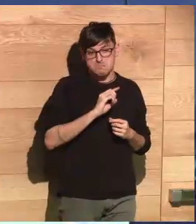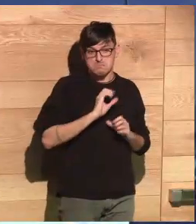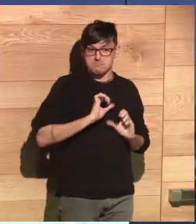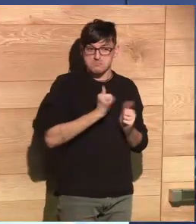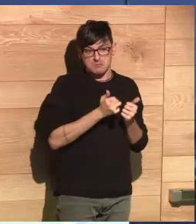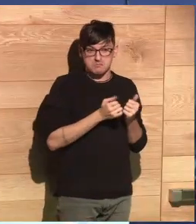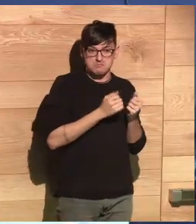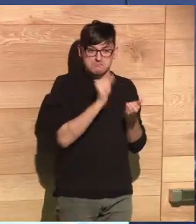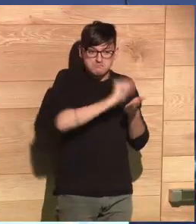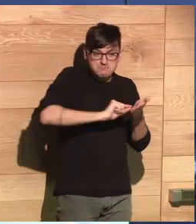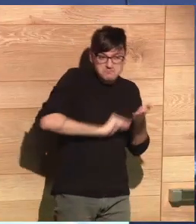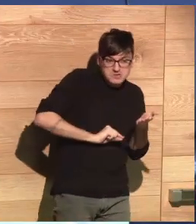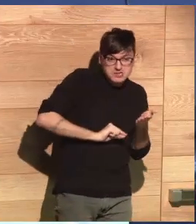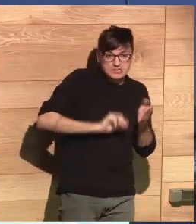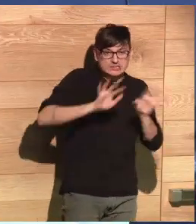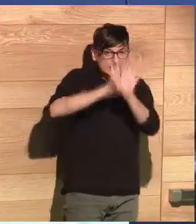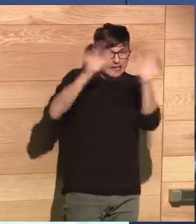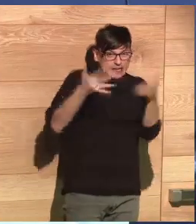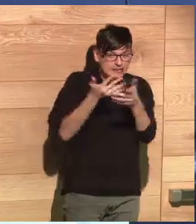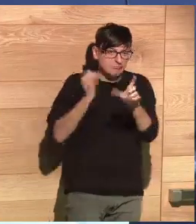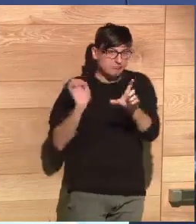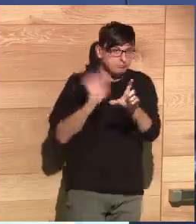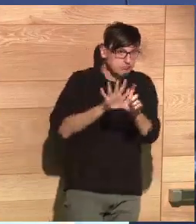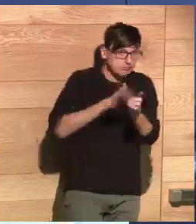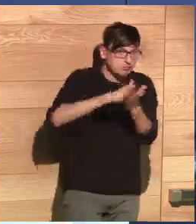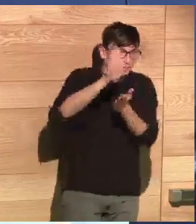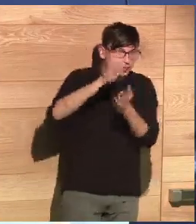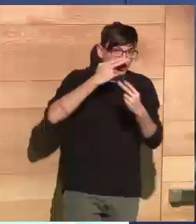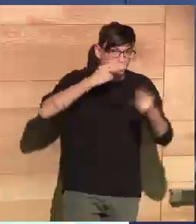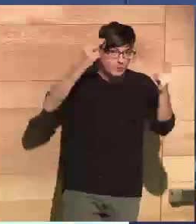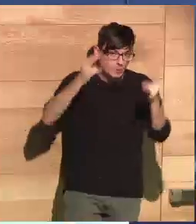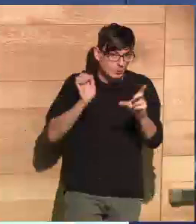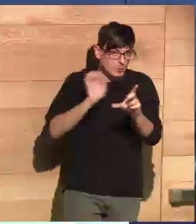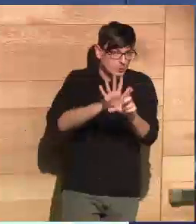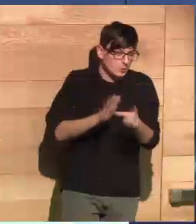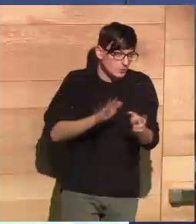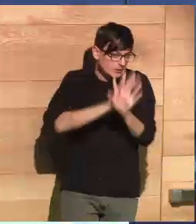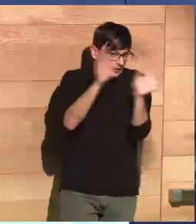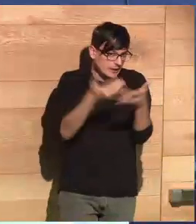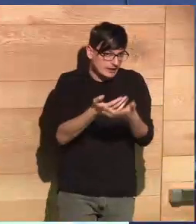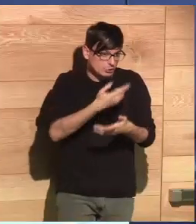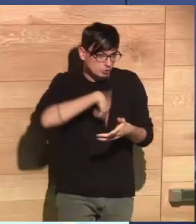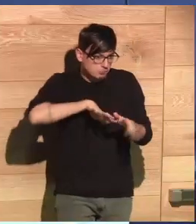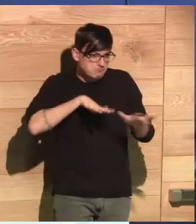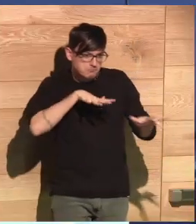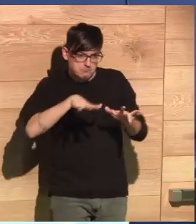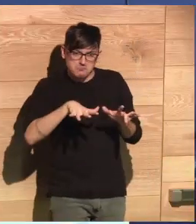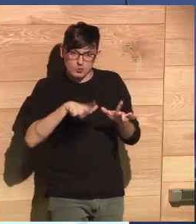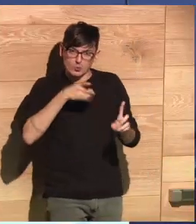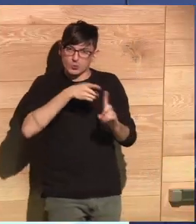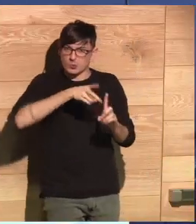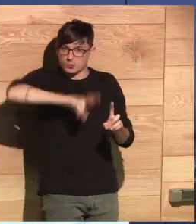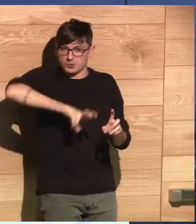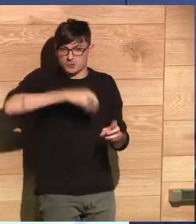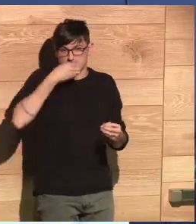en internet, que era lo que teníamos más a mano, lo que nosotros es un medio en el que nosotros nos movemos bien.